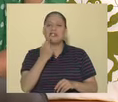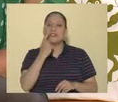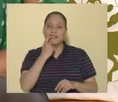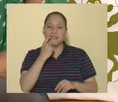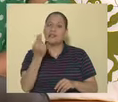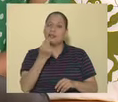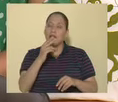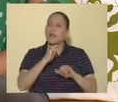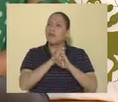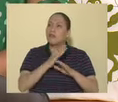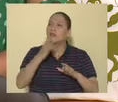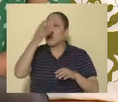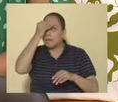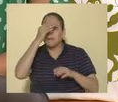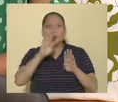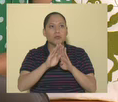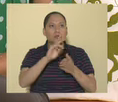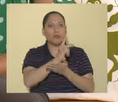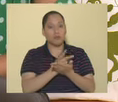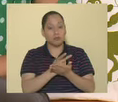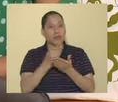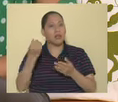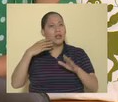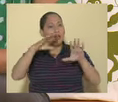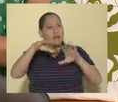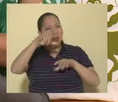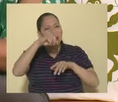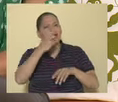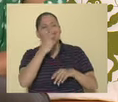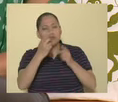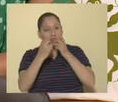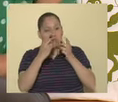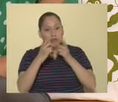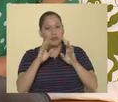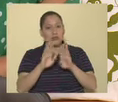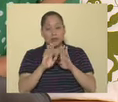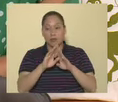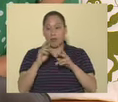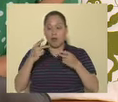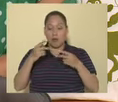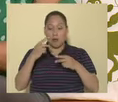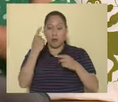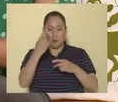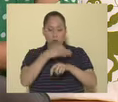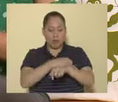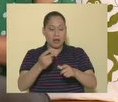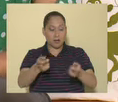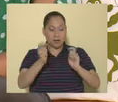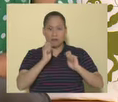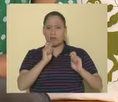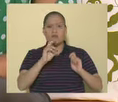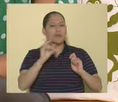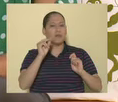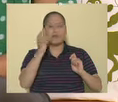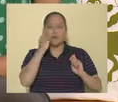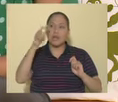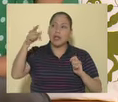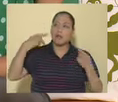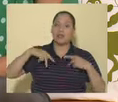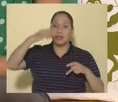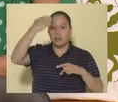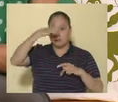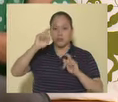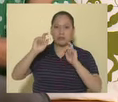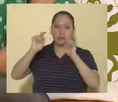informar, llevar a cabo estos programas, estas conferencias, y aunque no quede en manos de un familiar, que quede en manos de una persona que sea